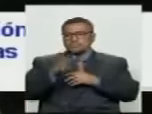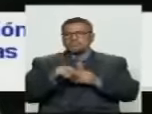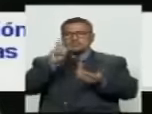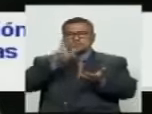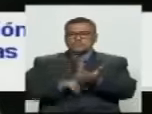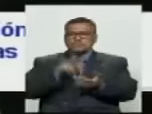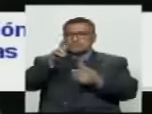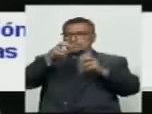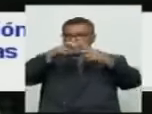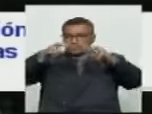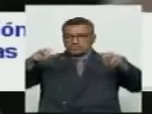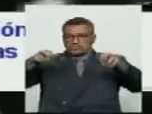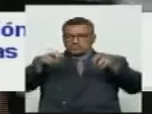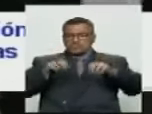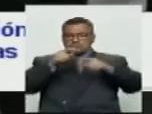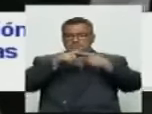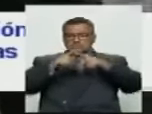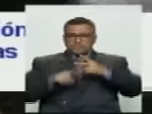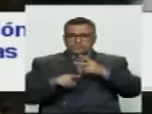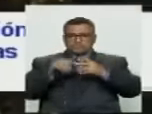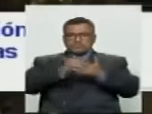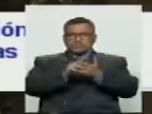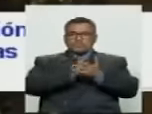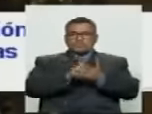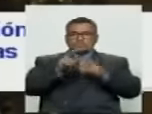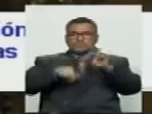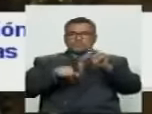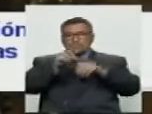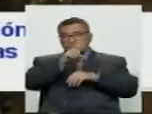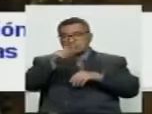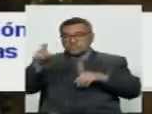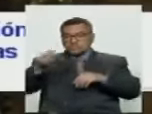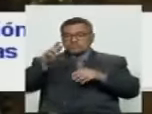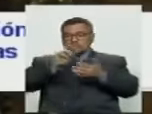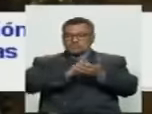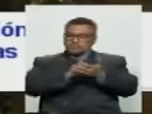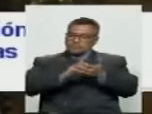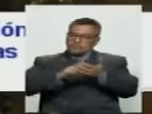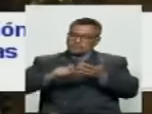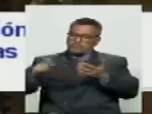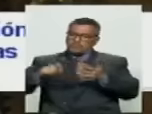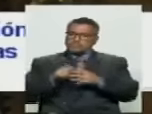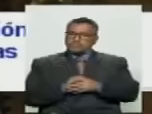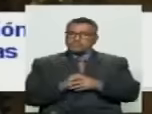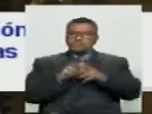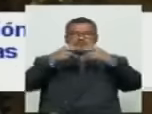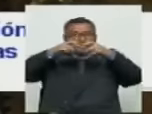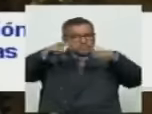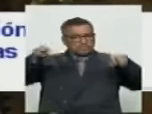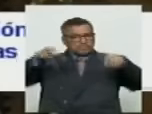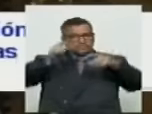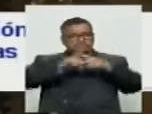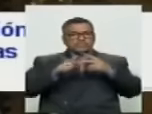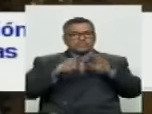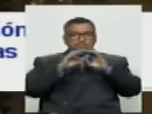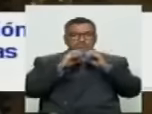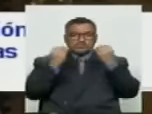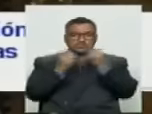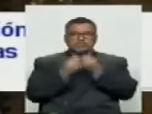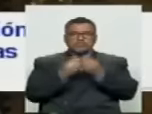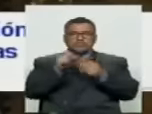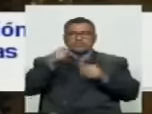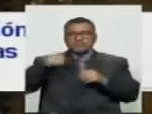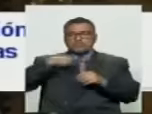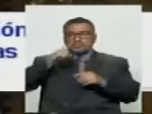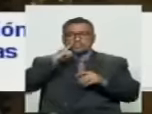aprobar un nuevo epígrafe, el cual será el epígrafe del artículo 11, quedando redactado en los siguientes términos. Epígrafe. Órgano competente.